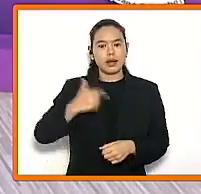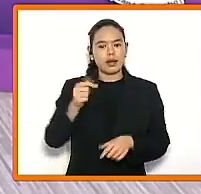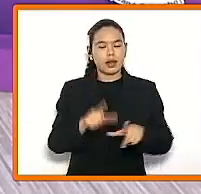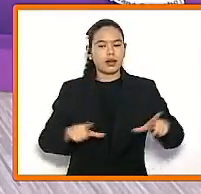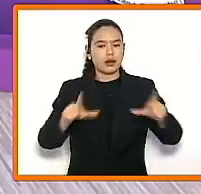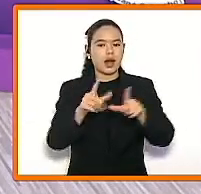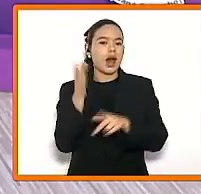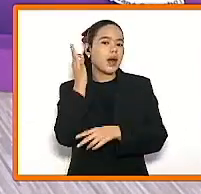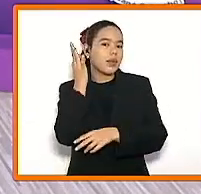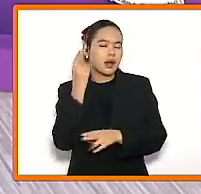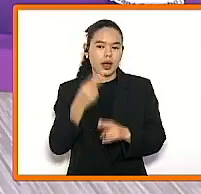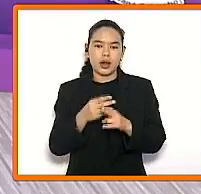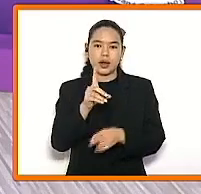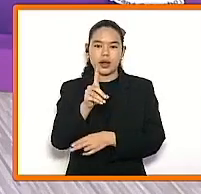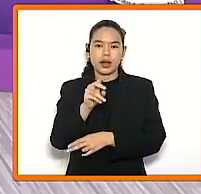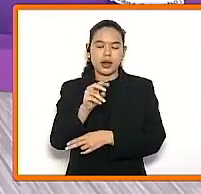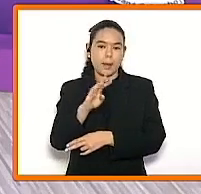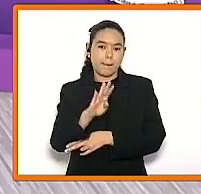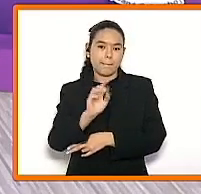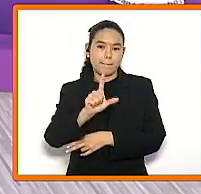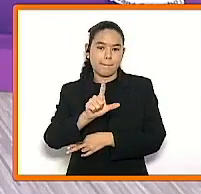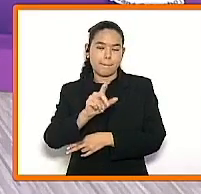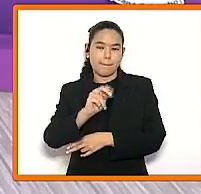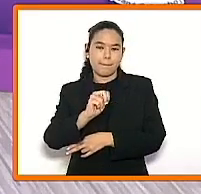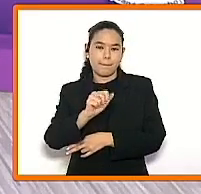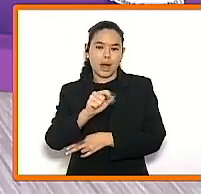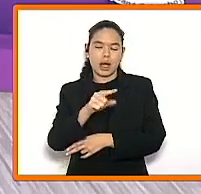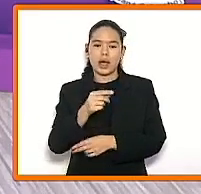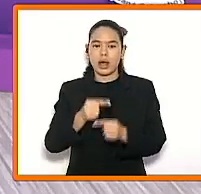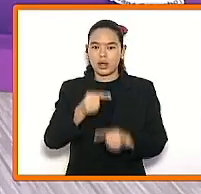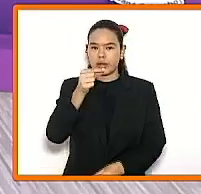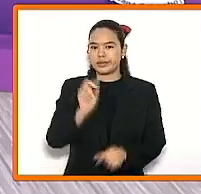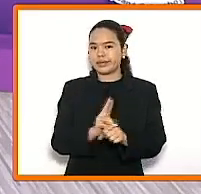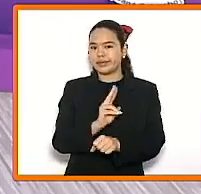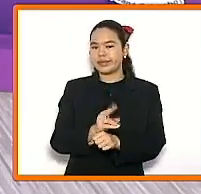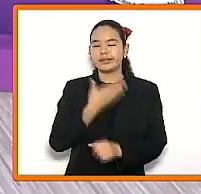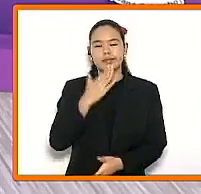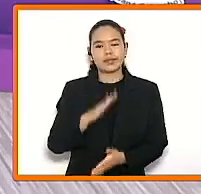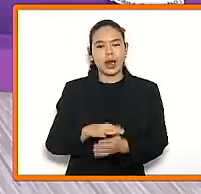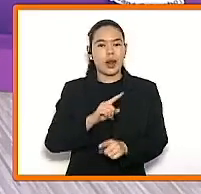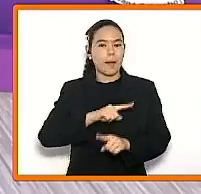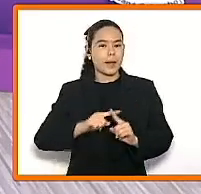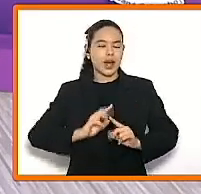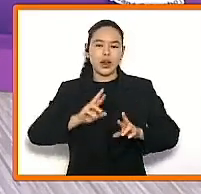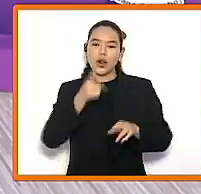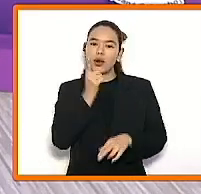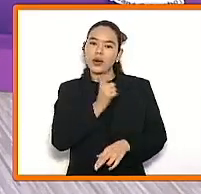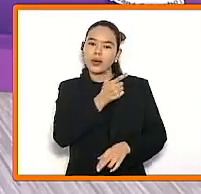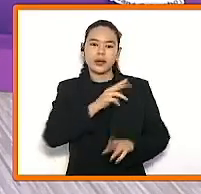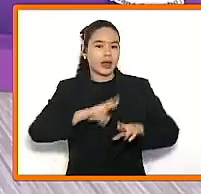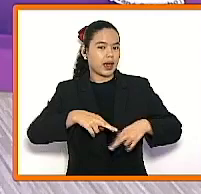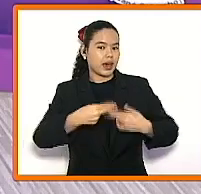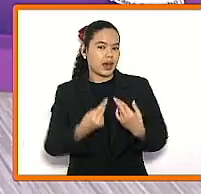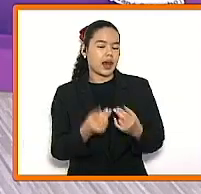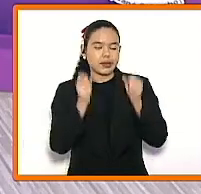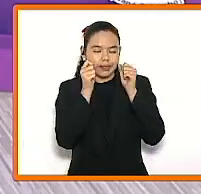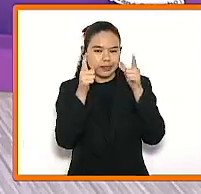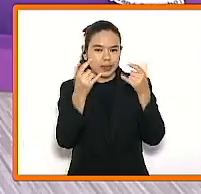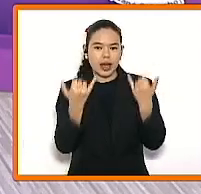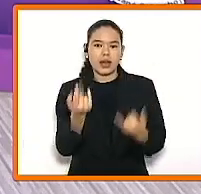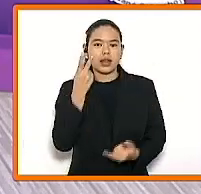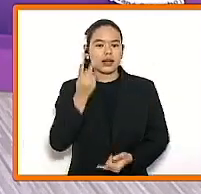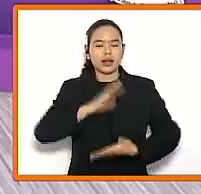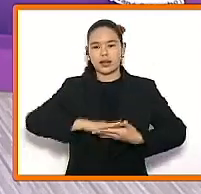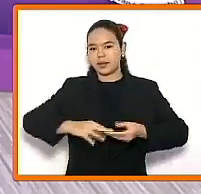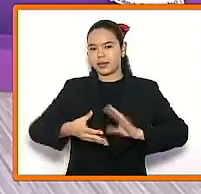de doña Blanca Cardosa, quien lastimosamente utilizaba un bastón en mal estado para movilizarse, pero Loto le llevó una sorpresa. Veamos más de su